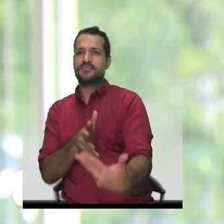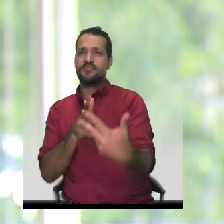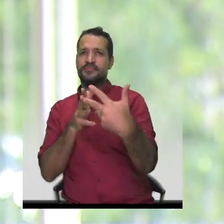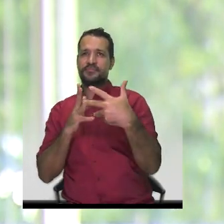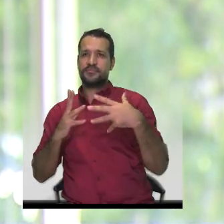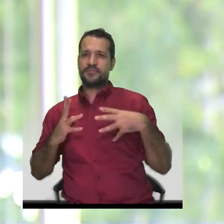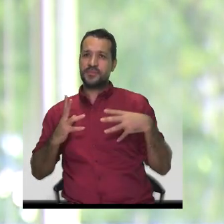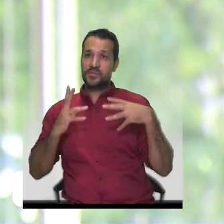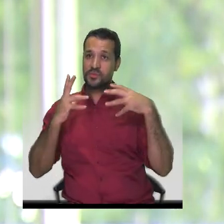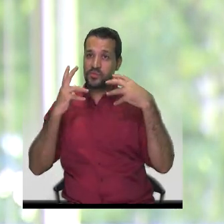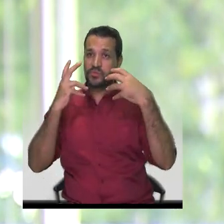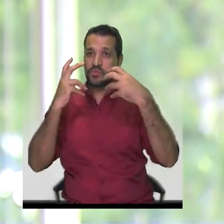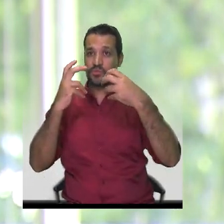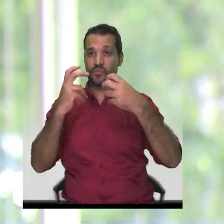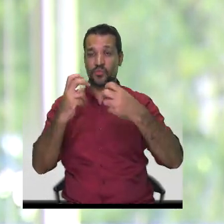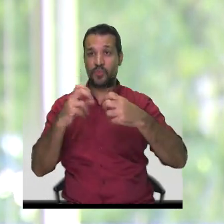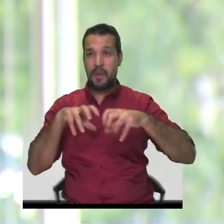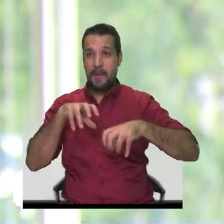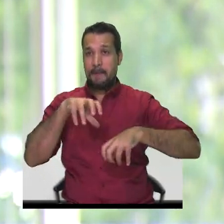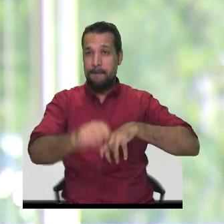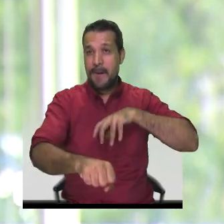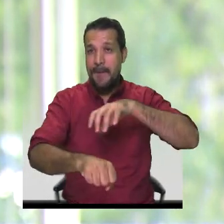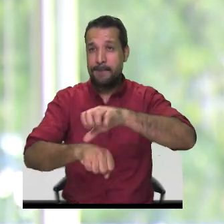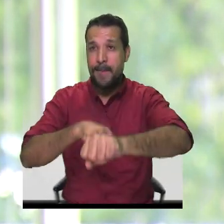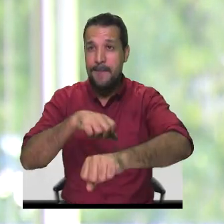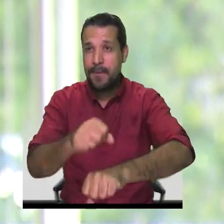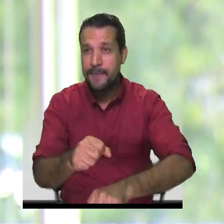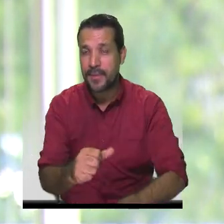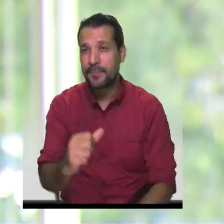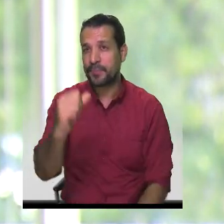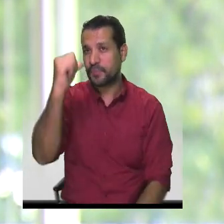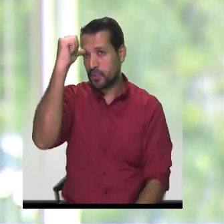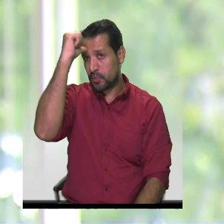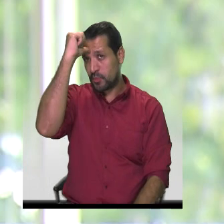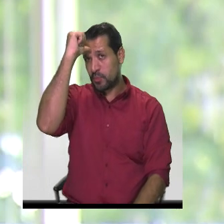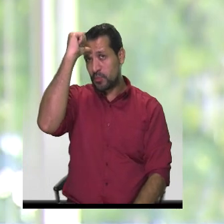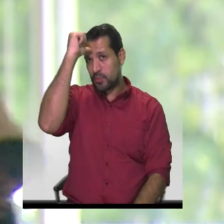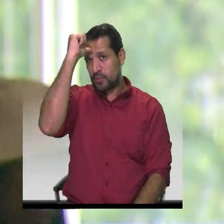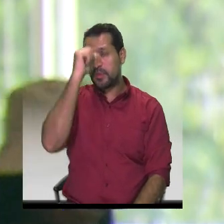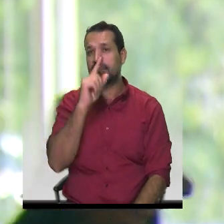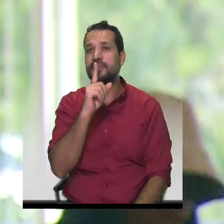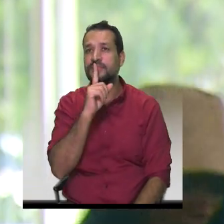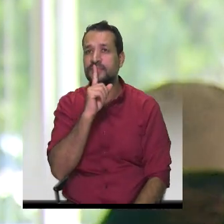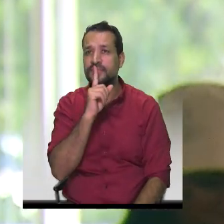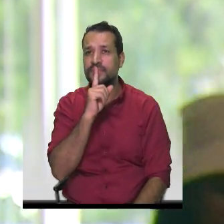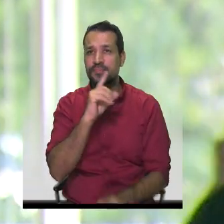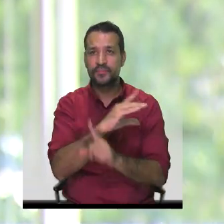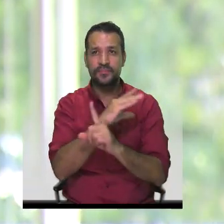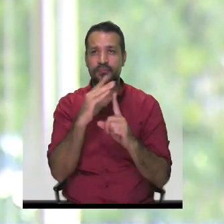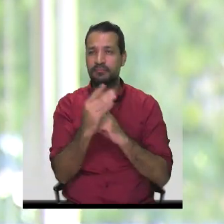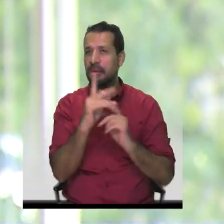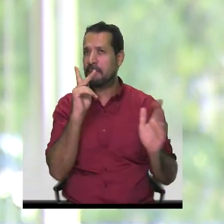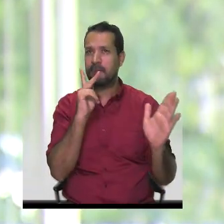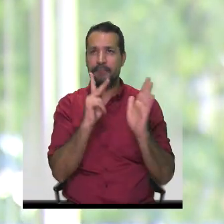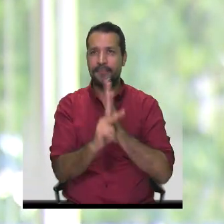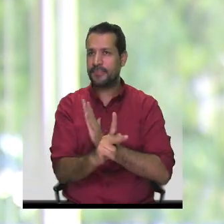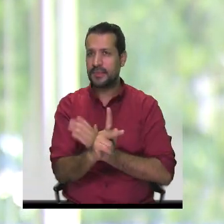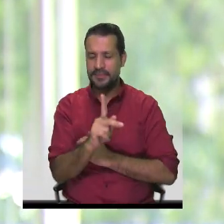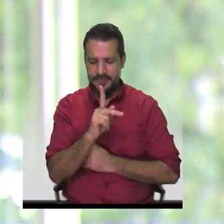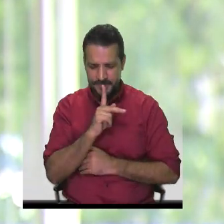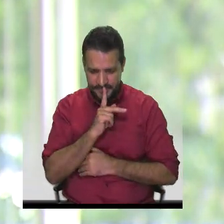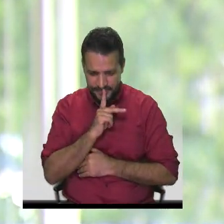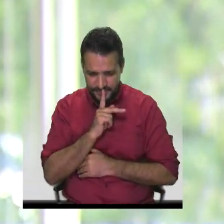dueños de. El budismo, todas estas religiones no violentas y las culturas indígenas, que también cada una tiene una